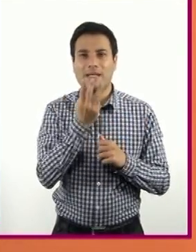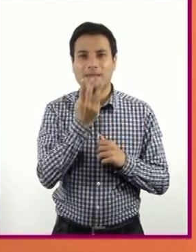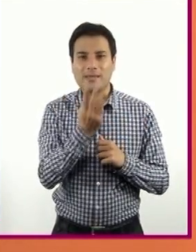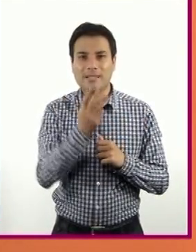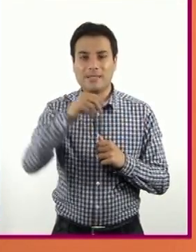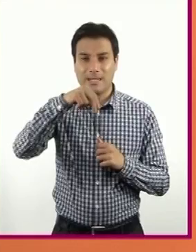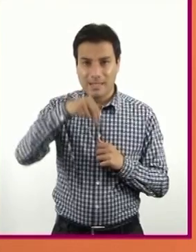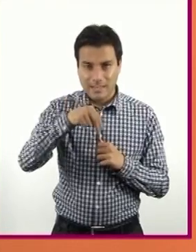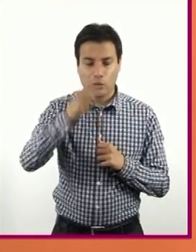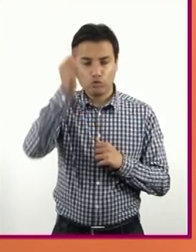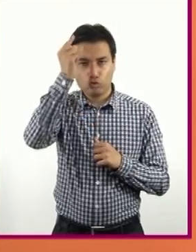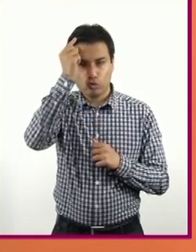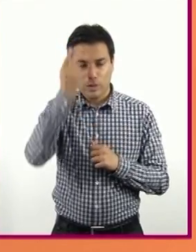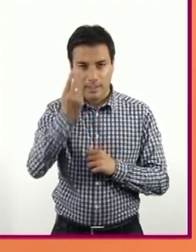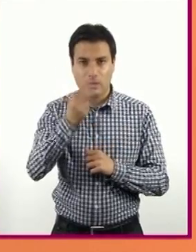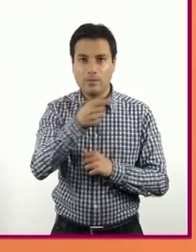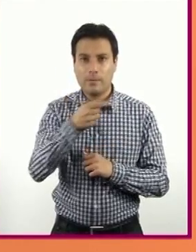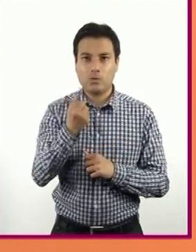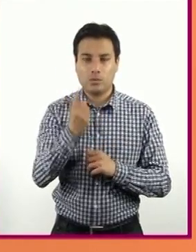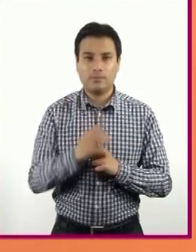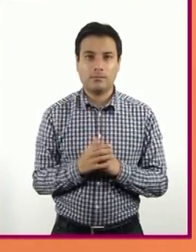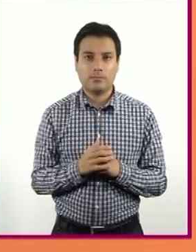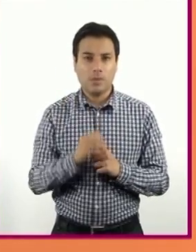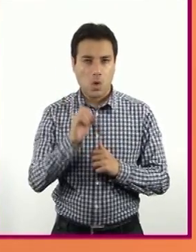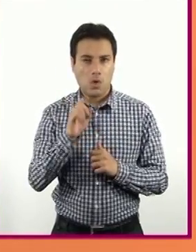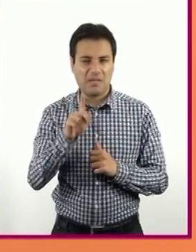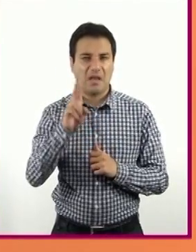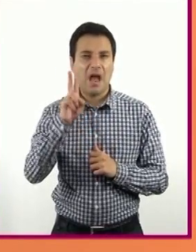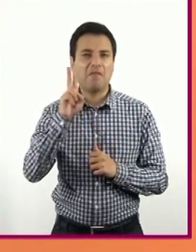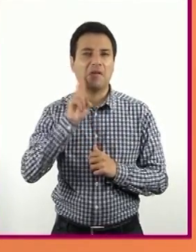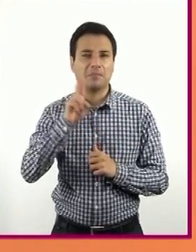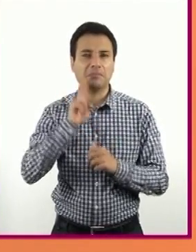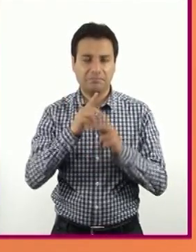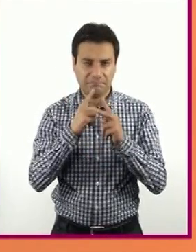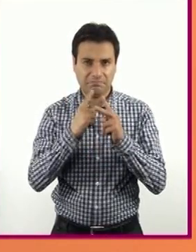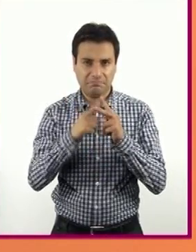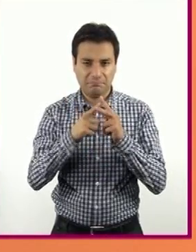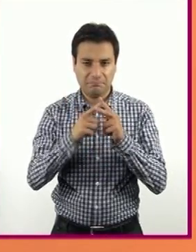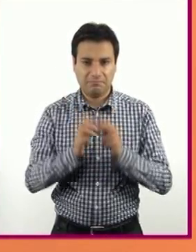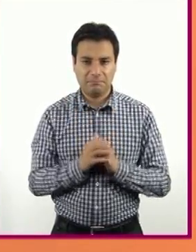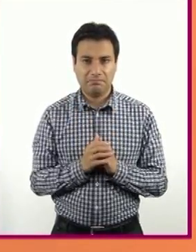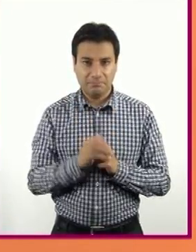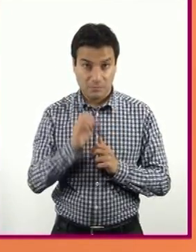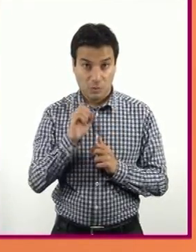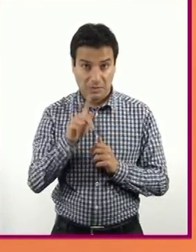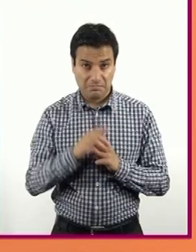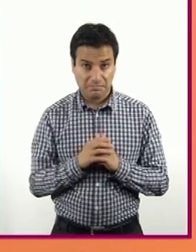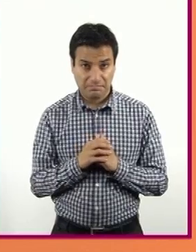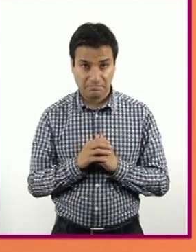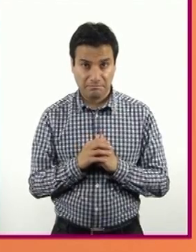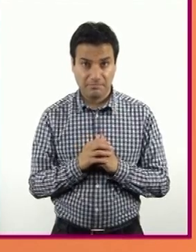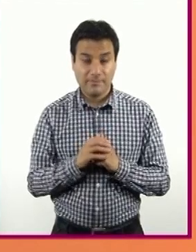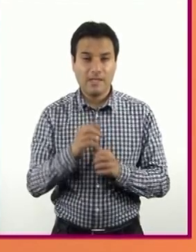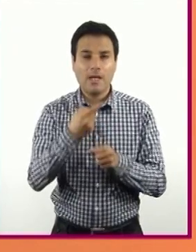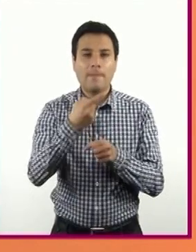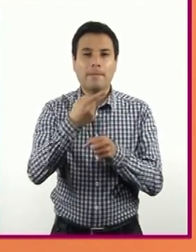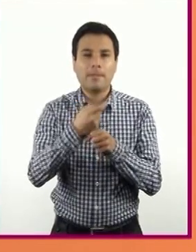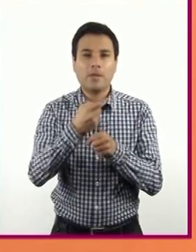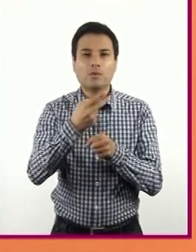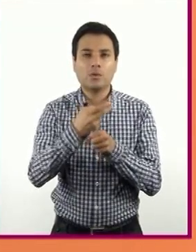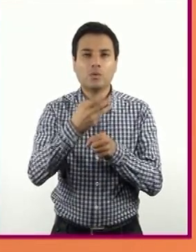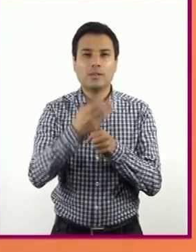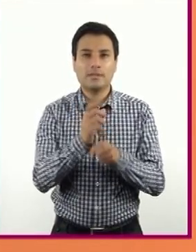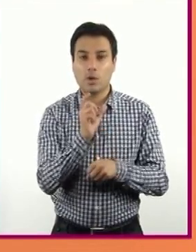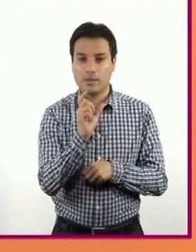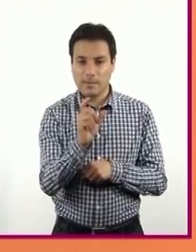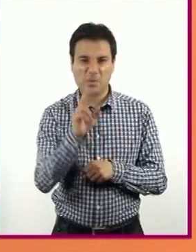al cuadrado menos 1. ¿Te parece si encontramos los primeros 3 términos de la sucesión con base